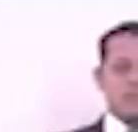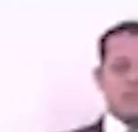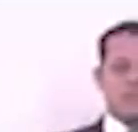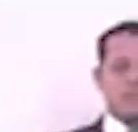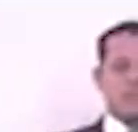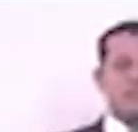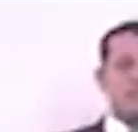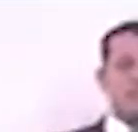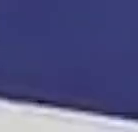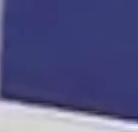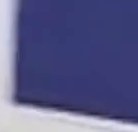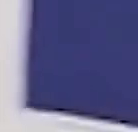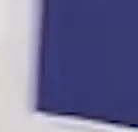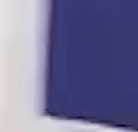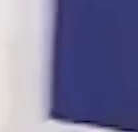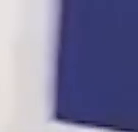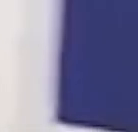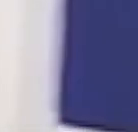Delgado